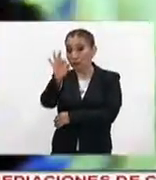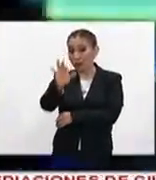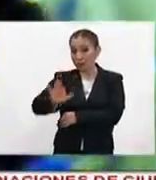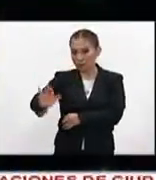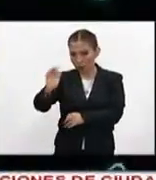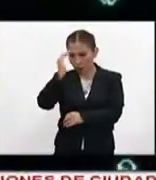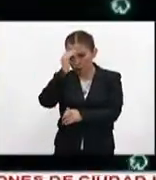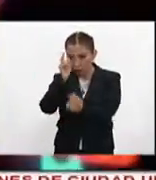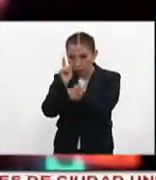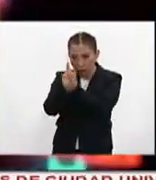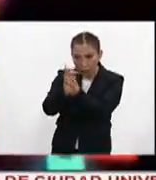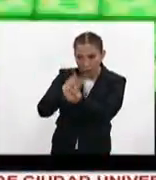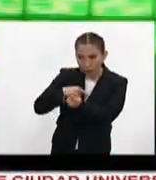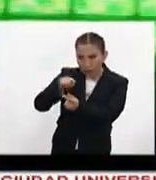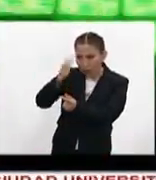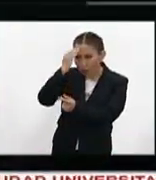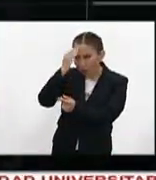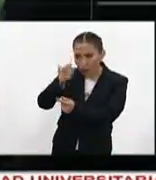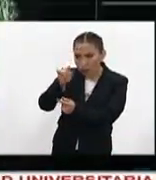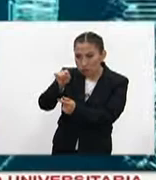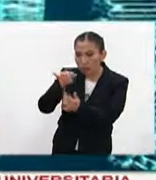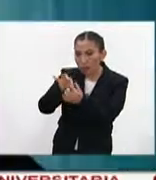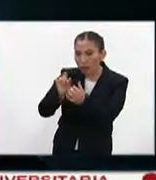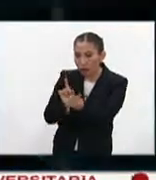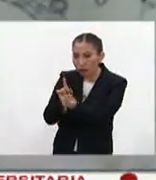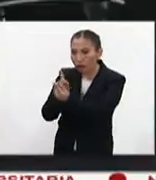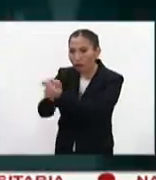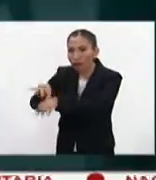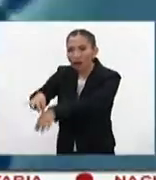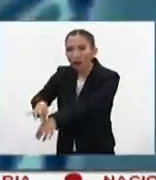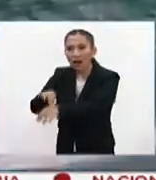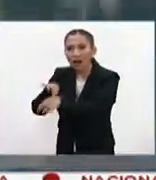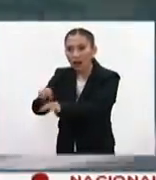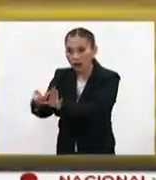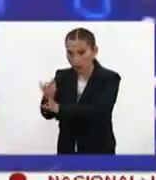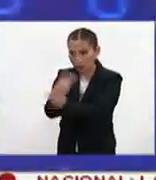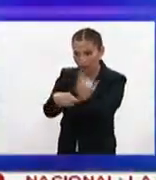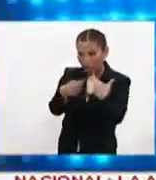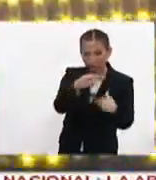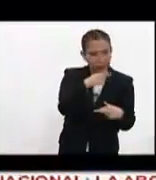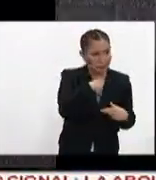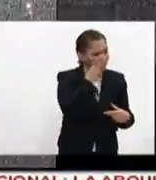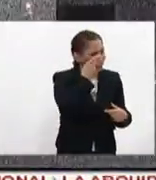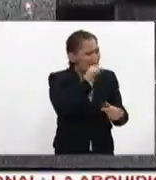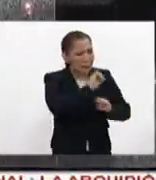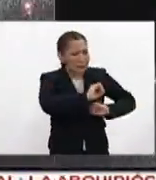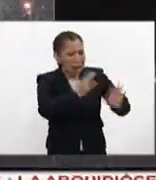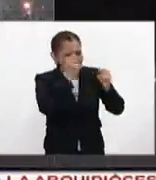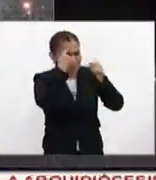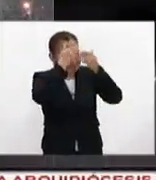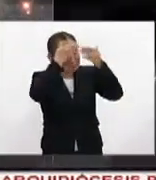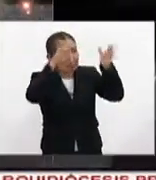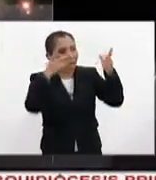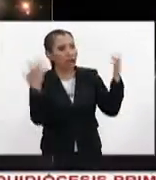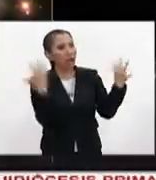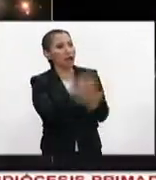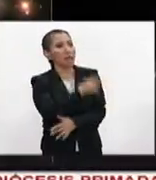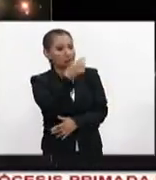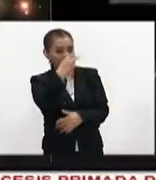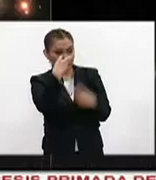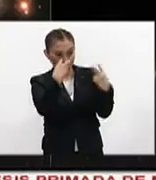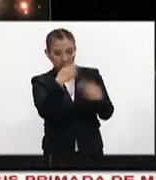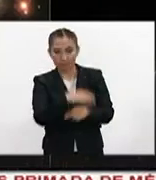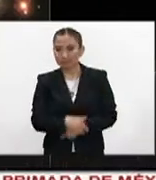han conocido a esa persona desconocida en vivo. Imagínate, a ver, vuélvelo a repetir, porque yo quiero que le quede súper claro a la gente que nos